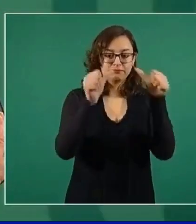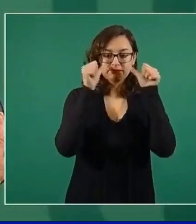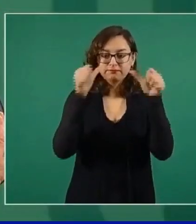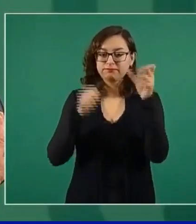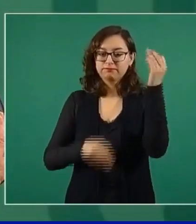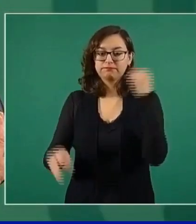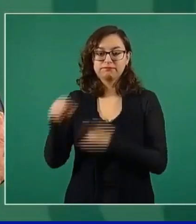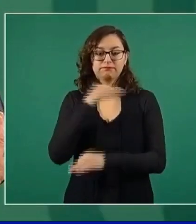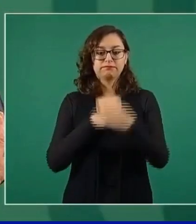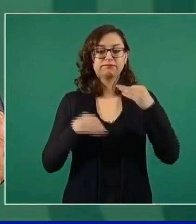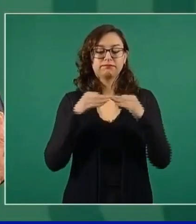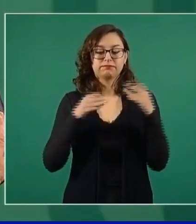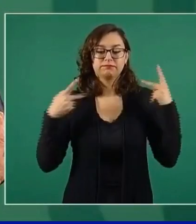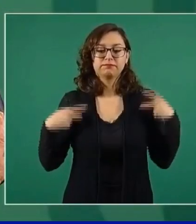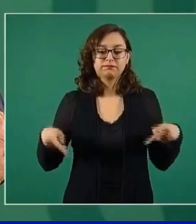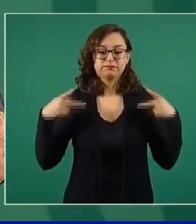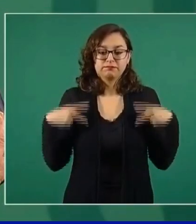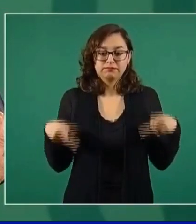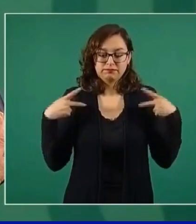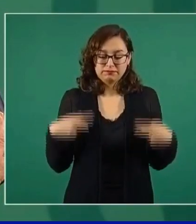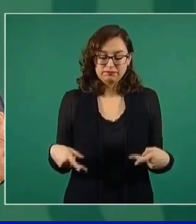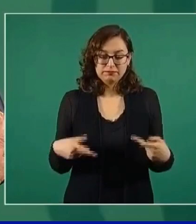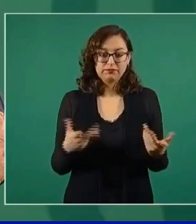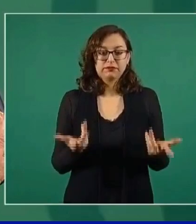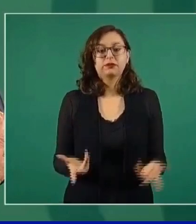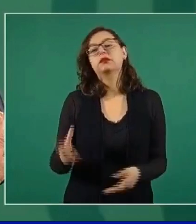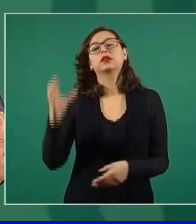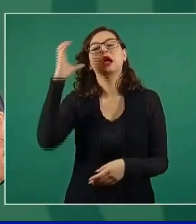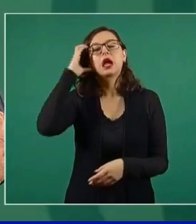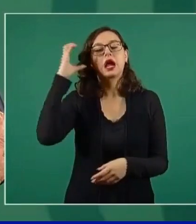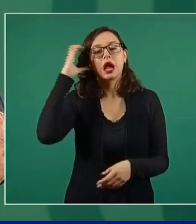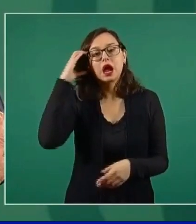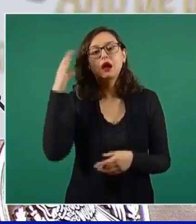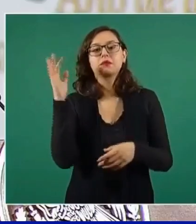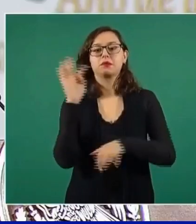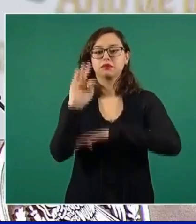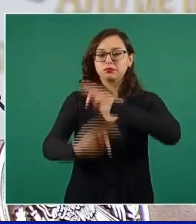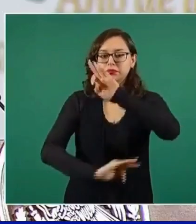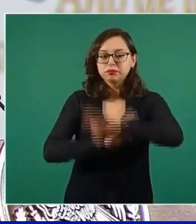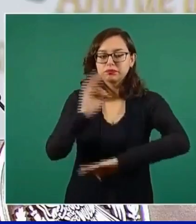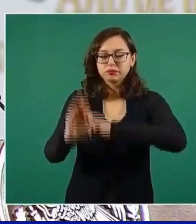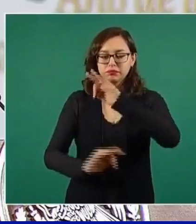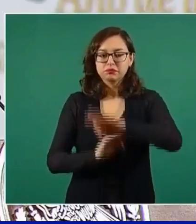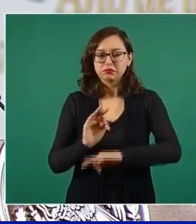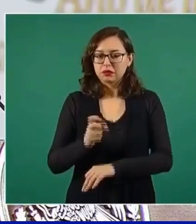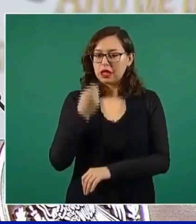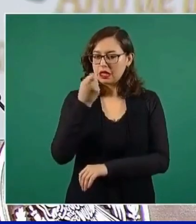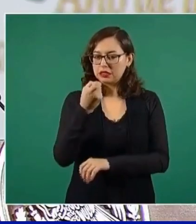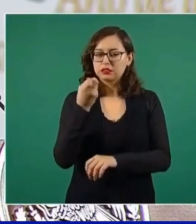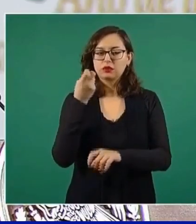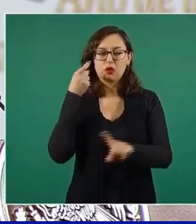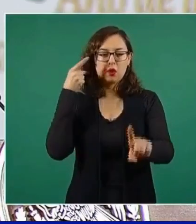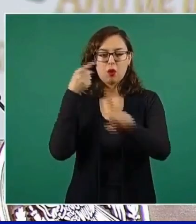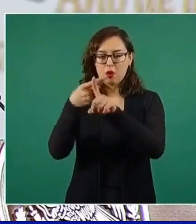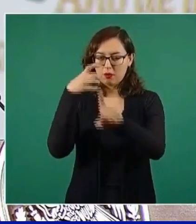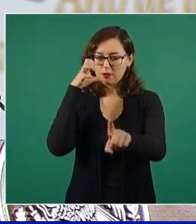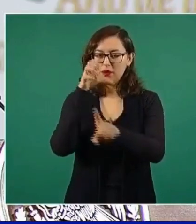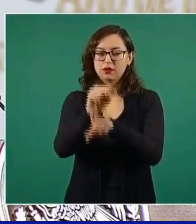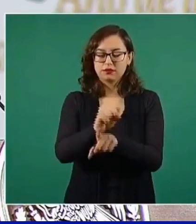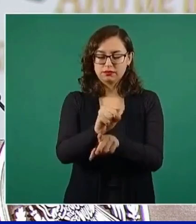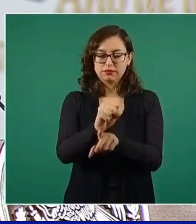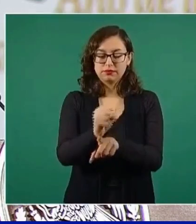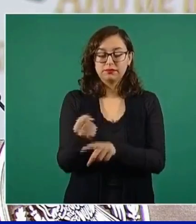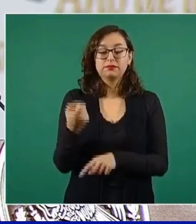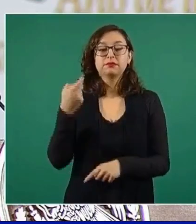médica a la gente, que nadie se quedara sin una cama, sin ser atendido. Logramos ese propósito, pero